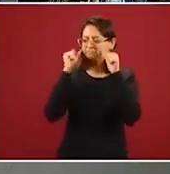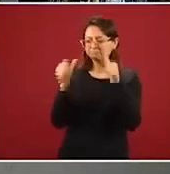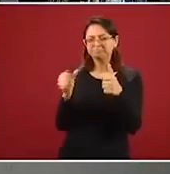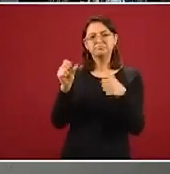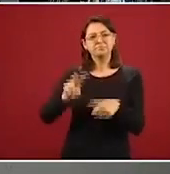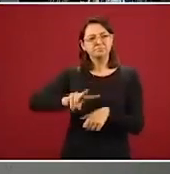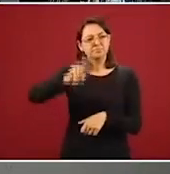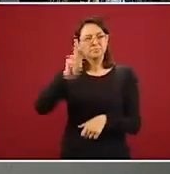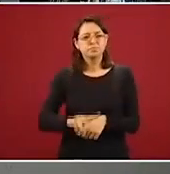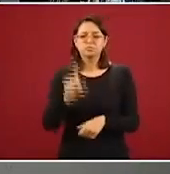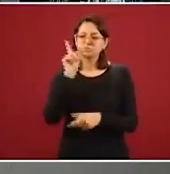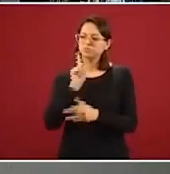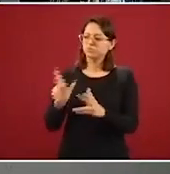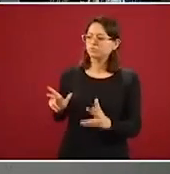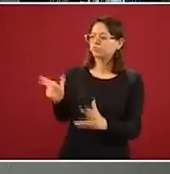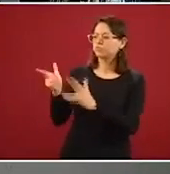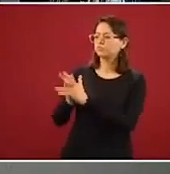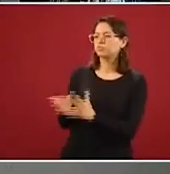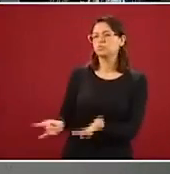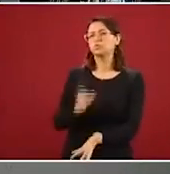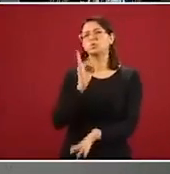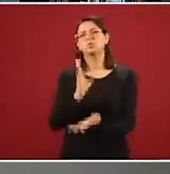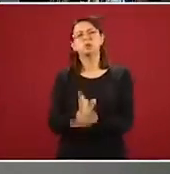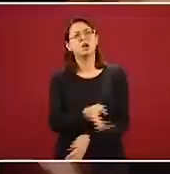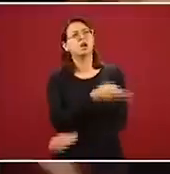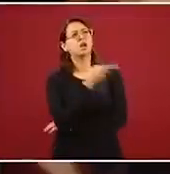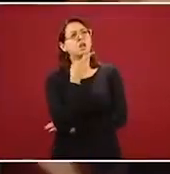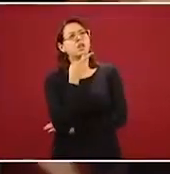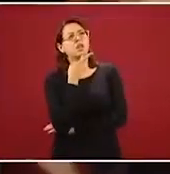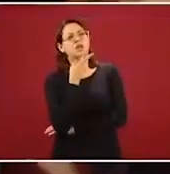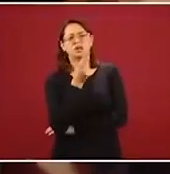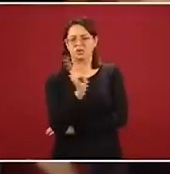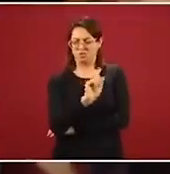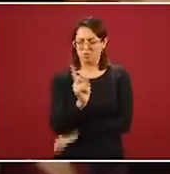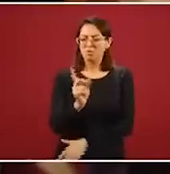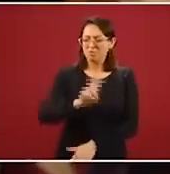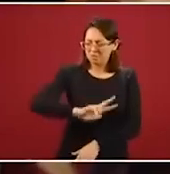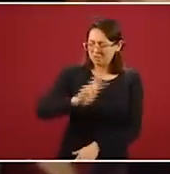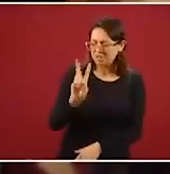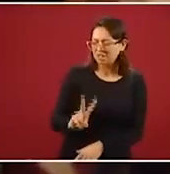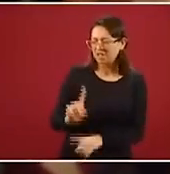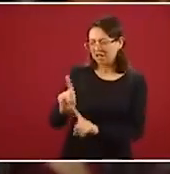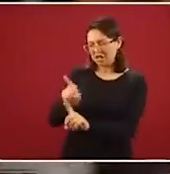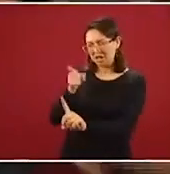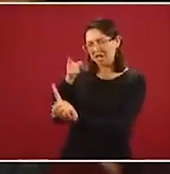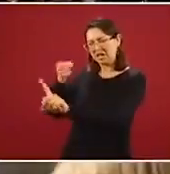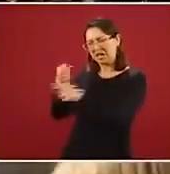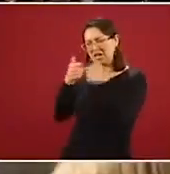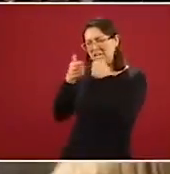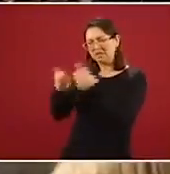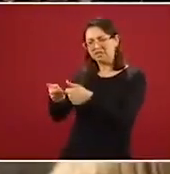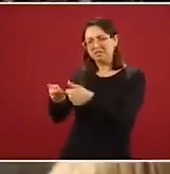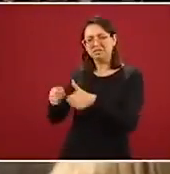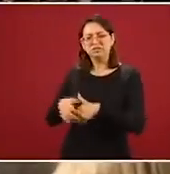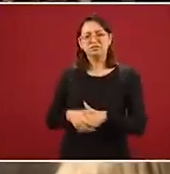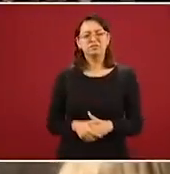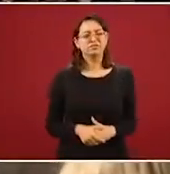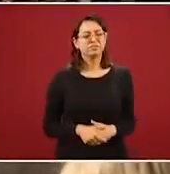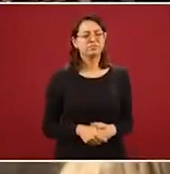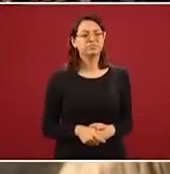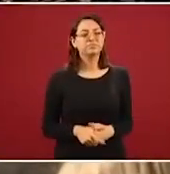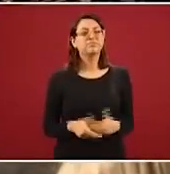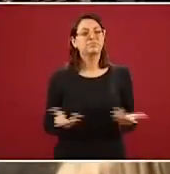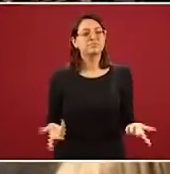que no sea solo un decálogo, sino que vaya puntualmente a ese tipo de delitos? Es que estamos atendiendo